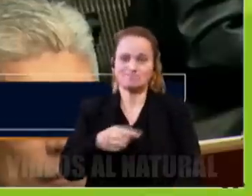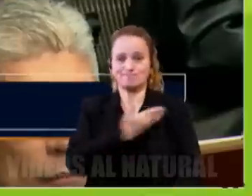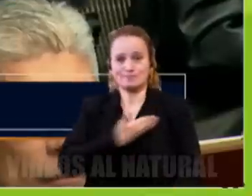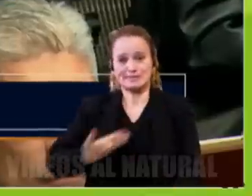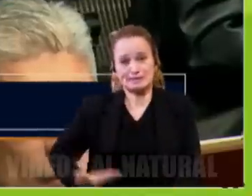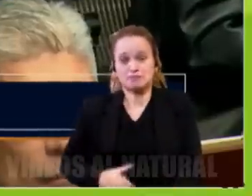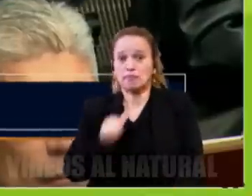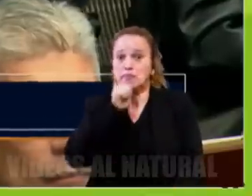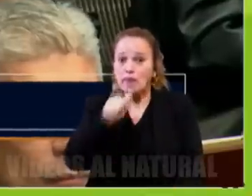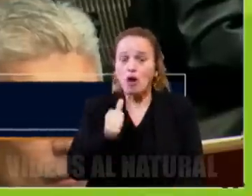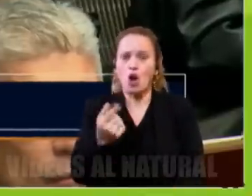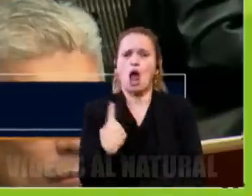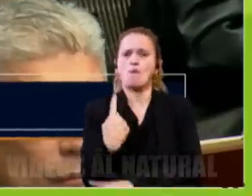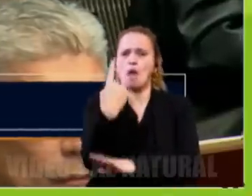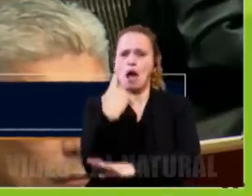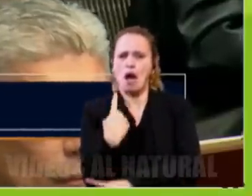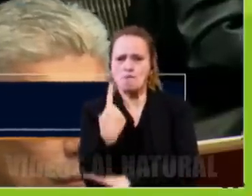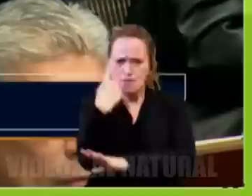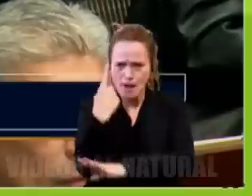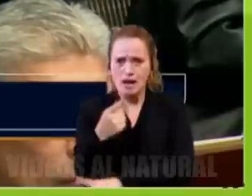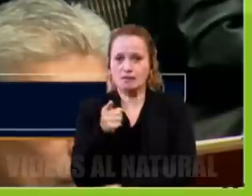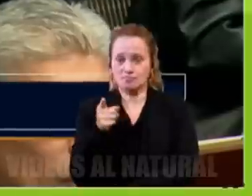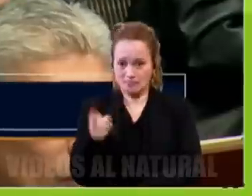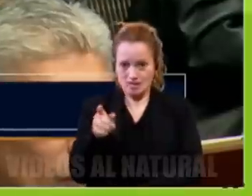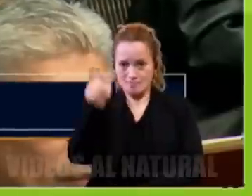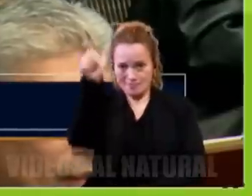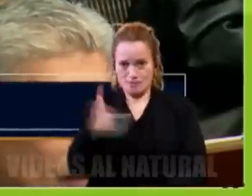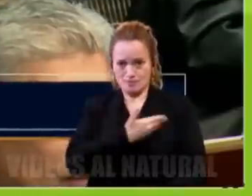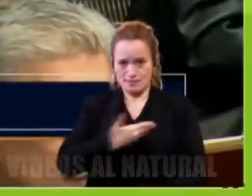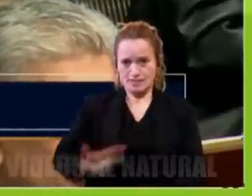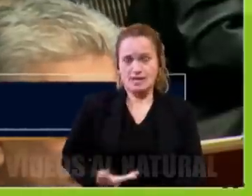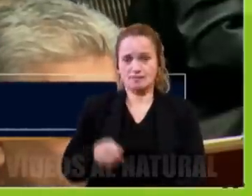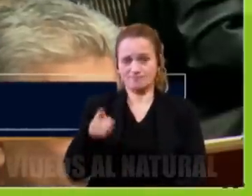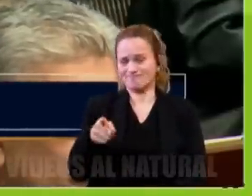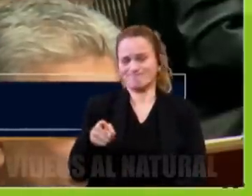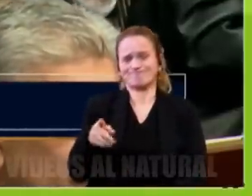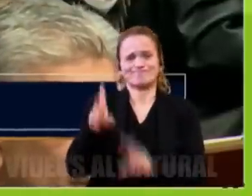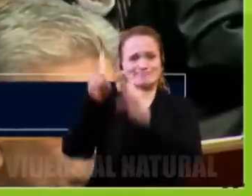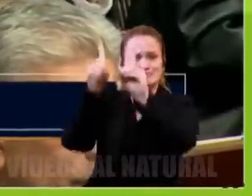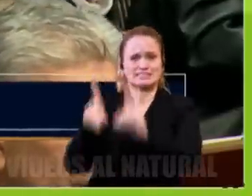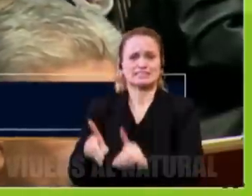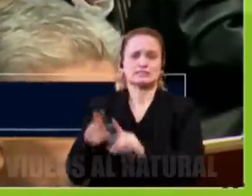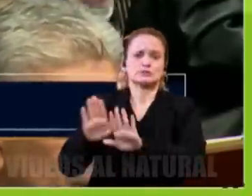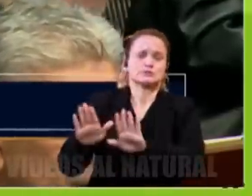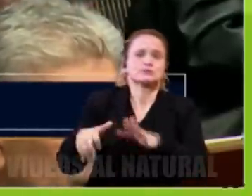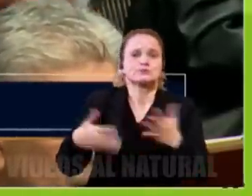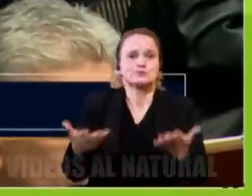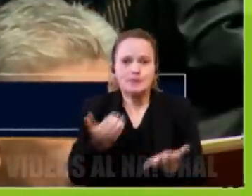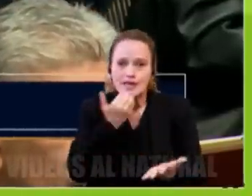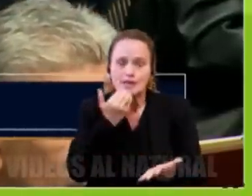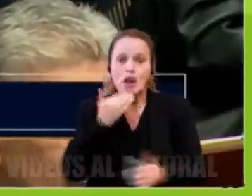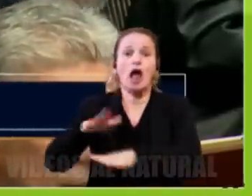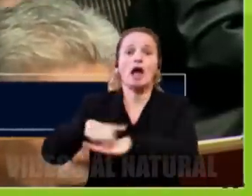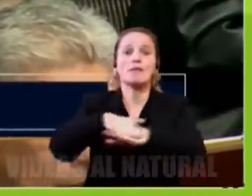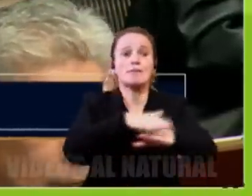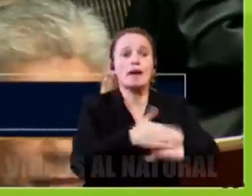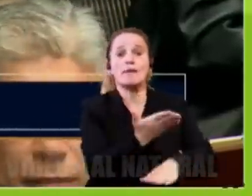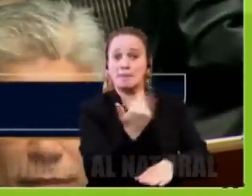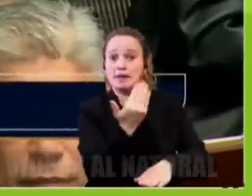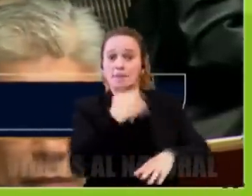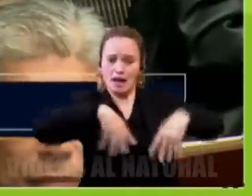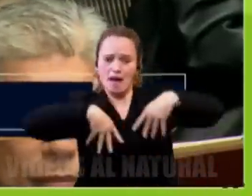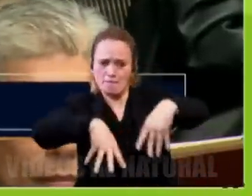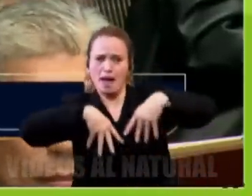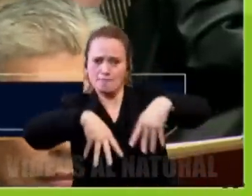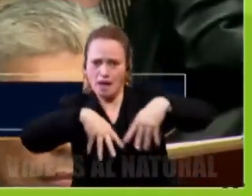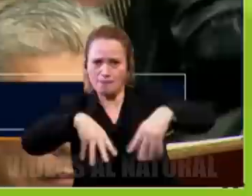activista, el presidente candidato, que está absolutamente convencido que simplemente con esos llamados a la